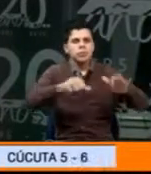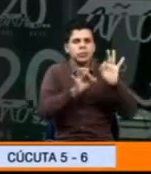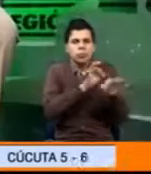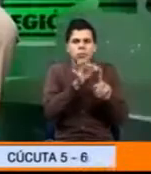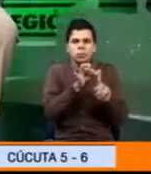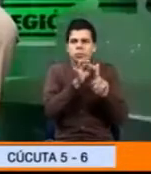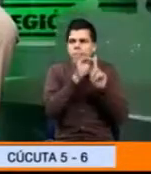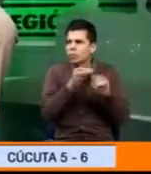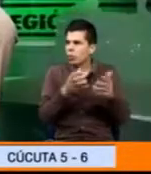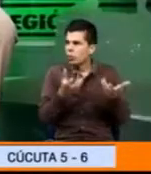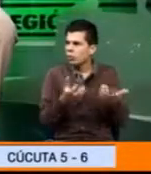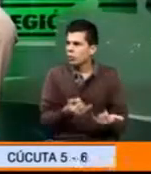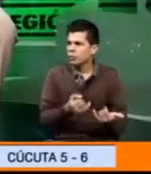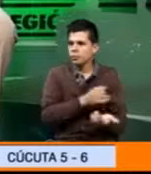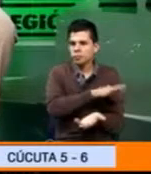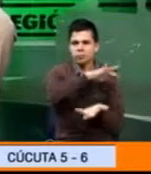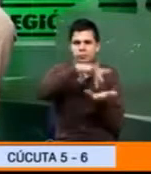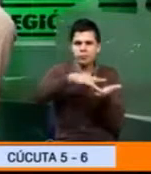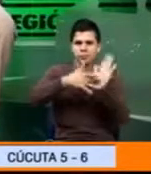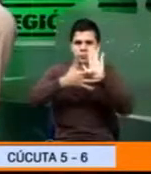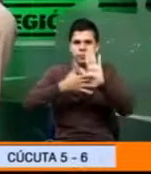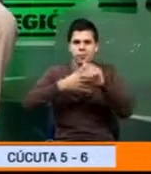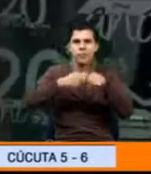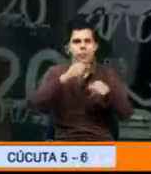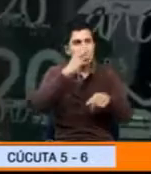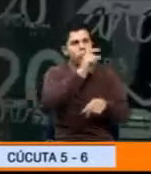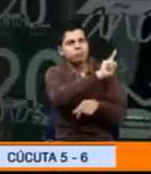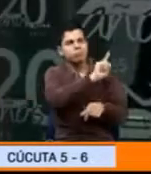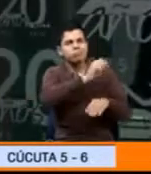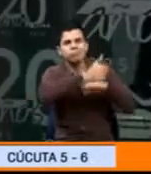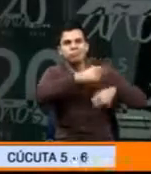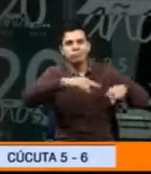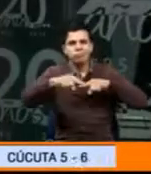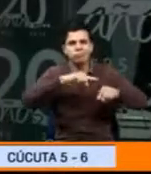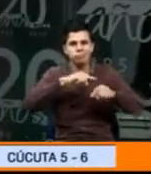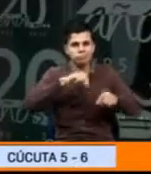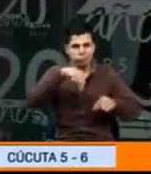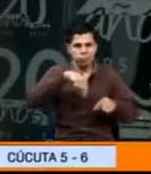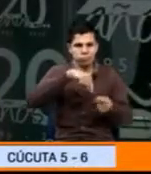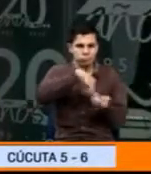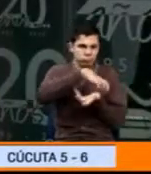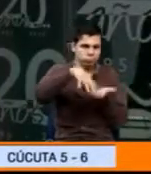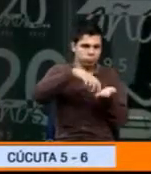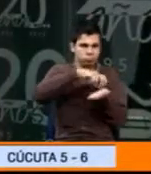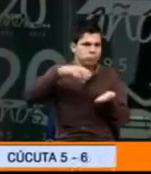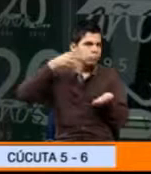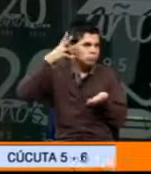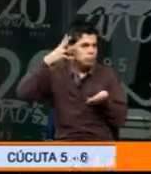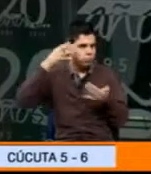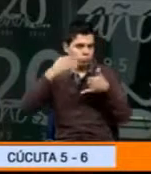él es el director de parques nacionales de la zona nororiental de este